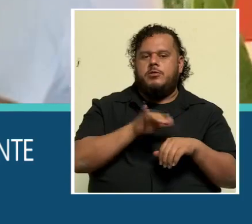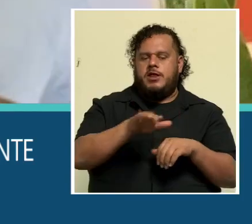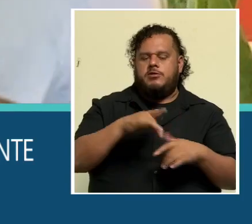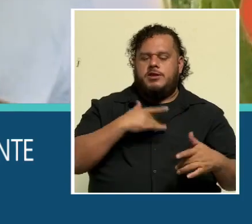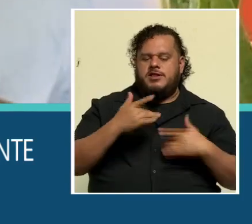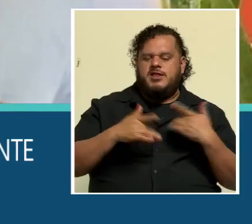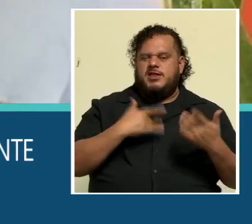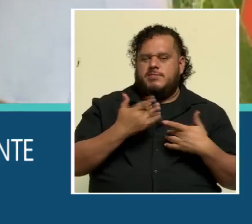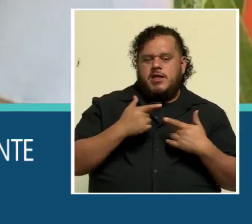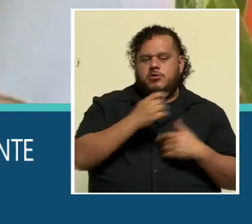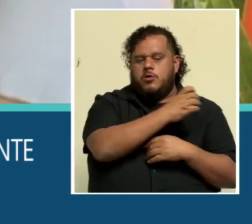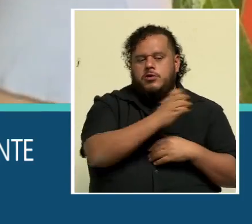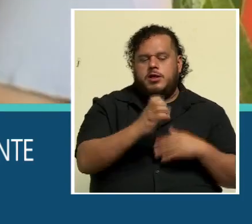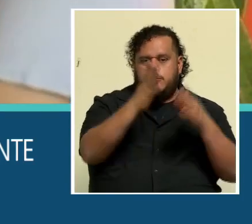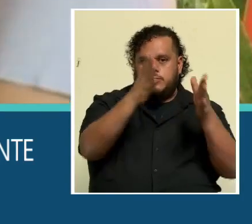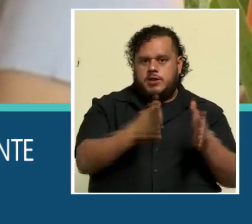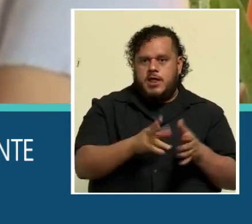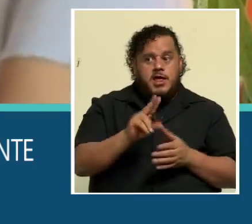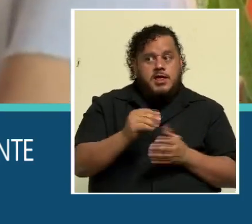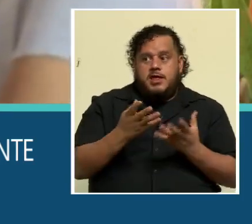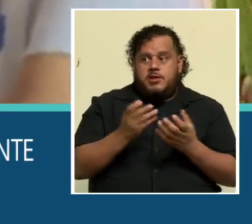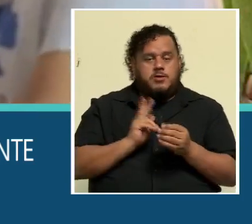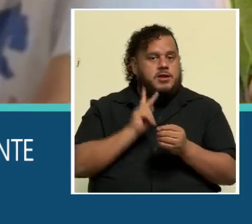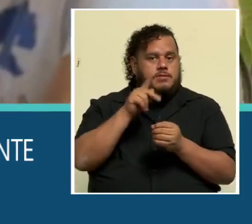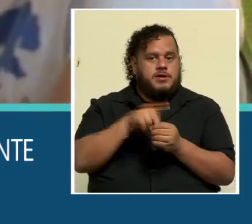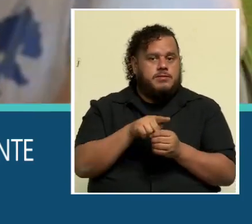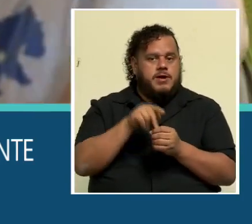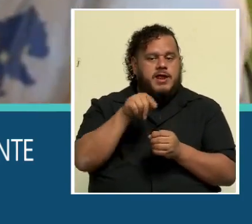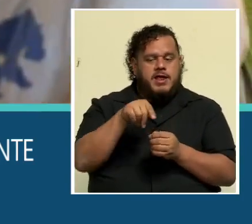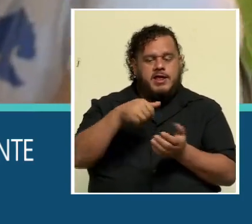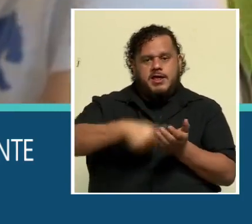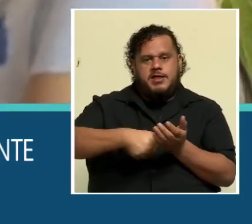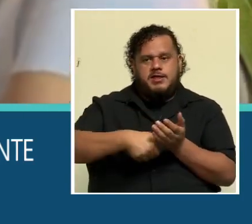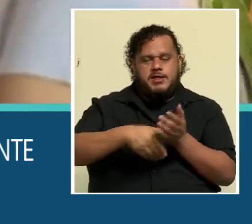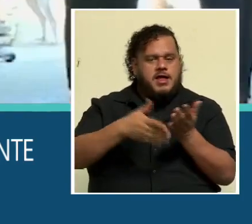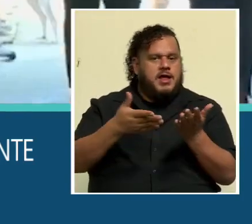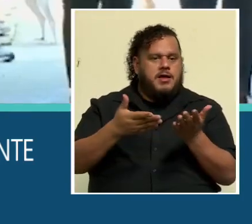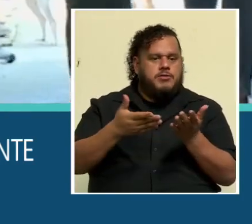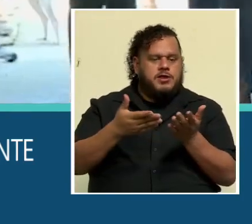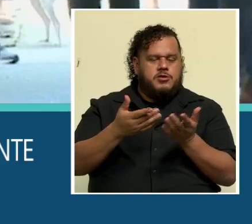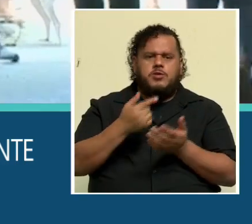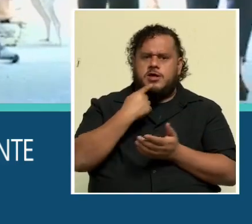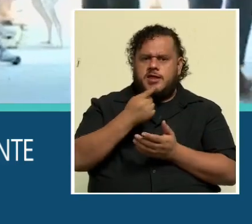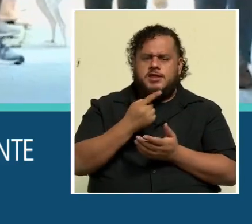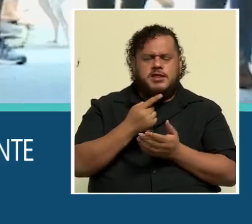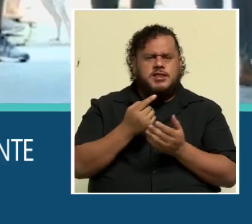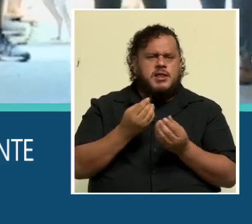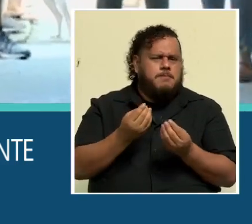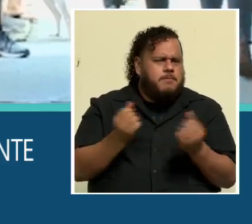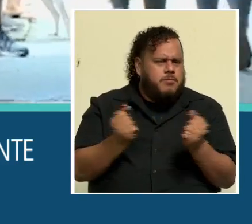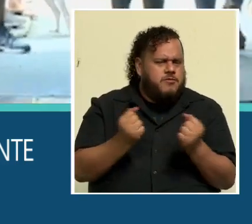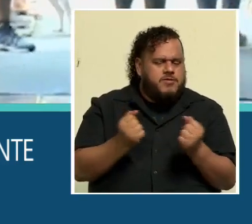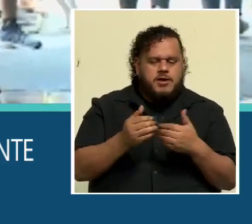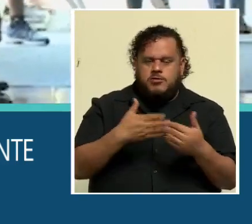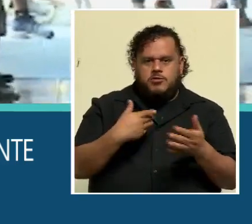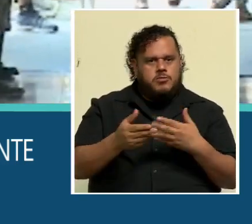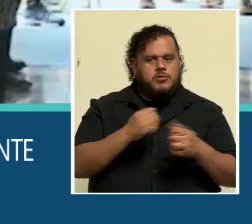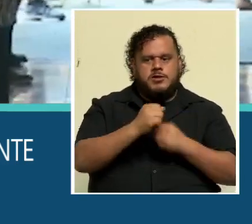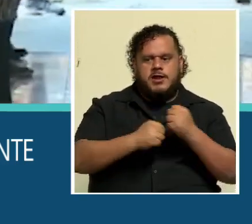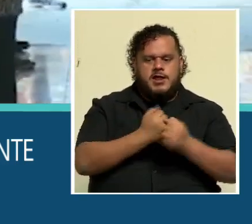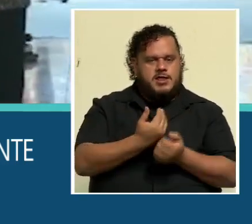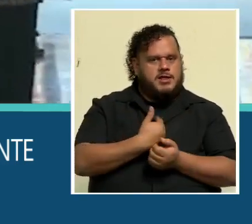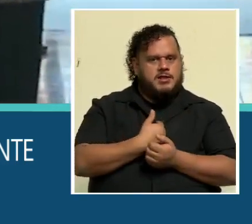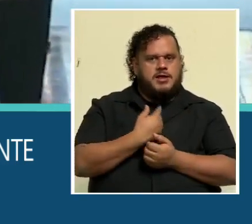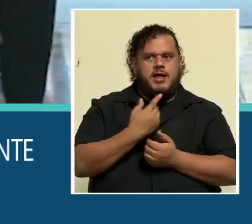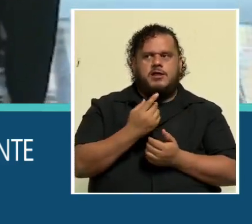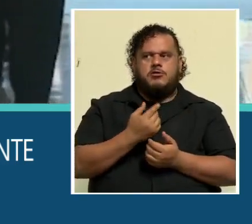costarricense que no quiere participar en esta contienda, que asegura que está bastante fría, sin importar la edad que tengan, es como